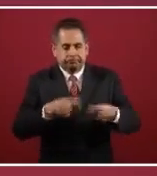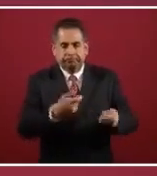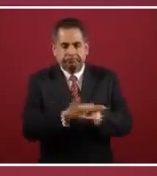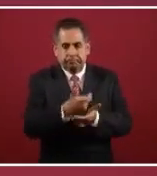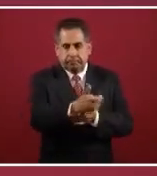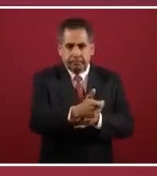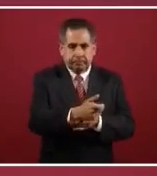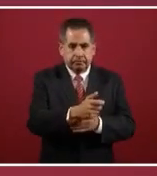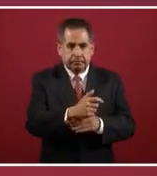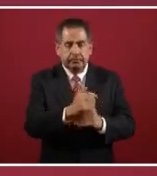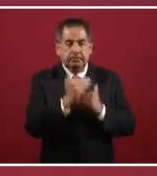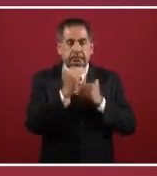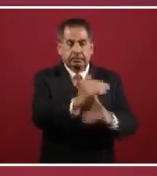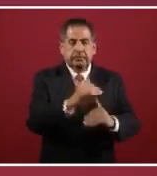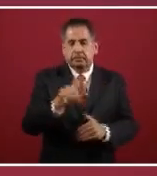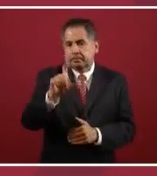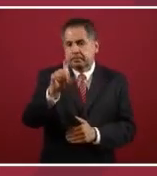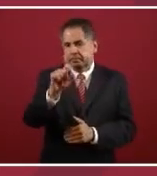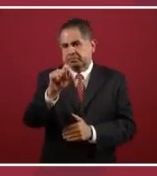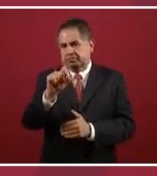hasta 20 toneladas,